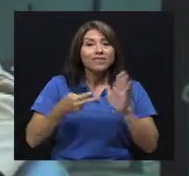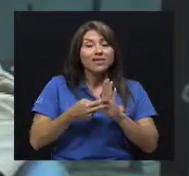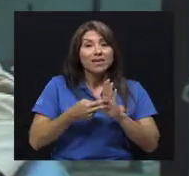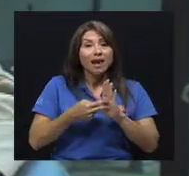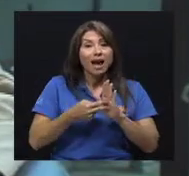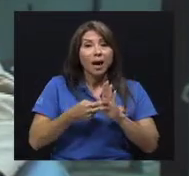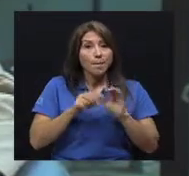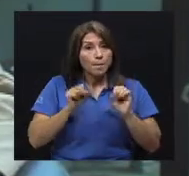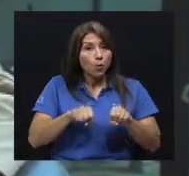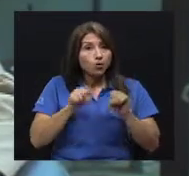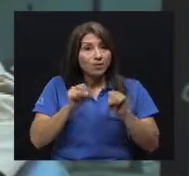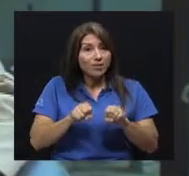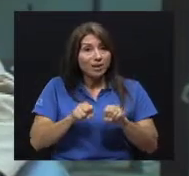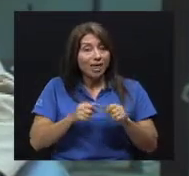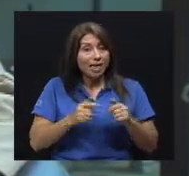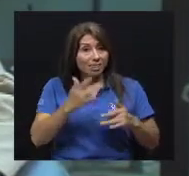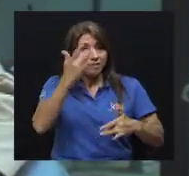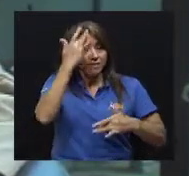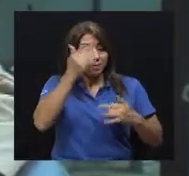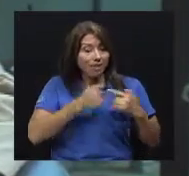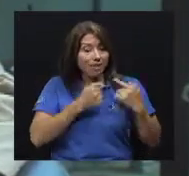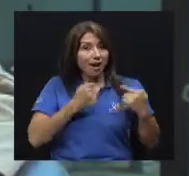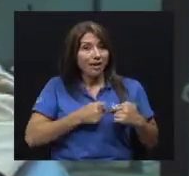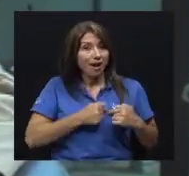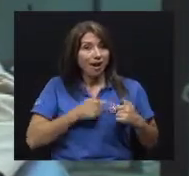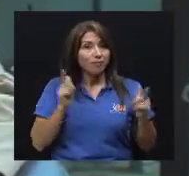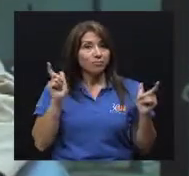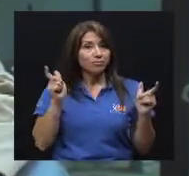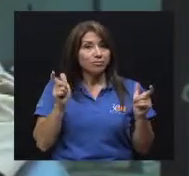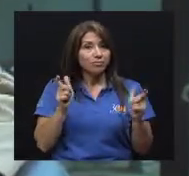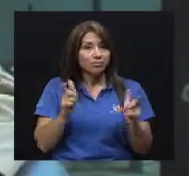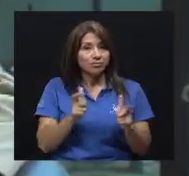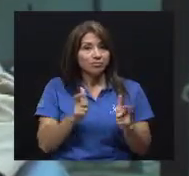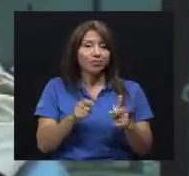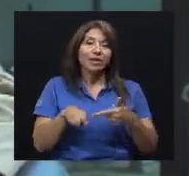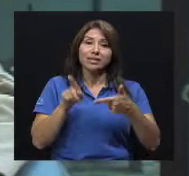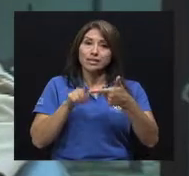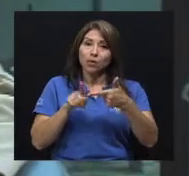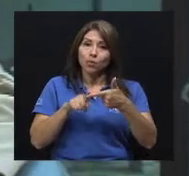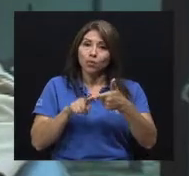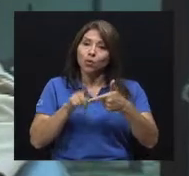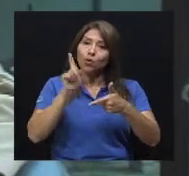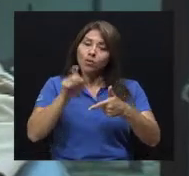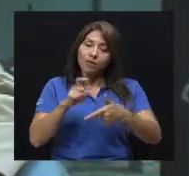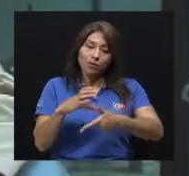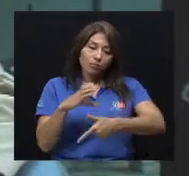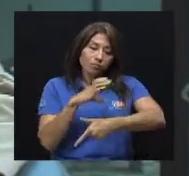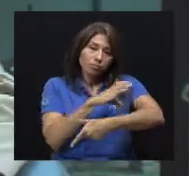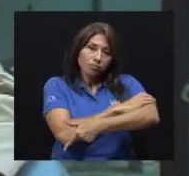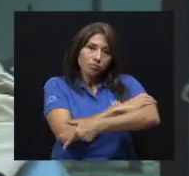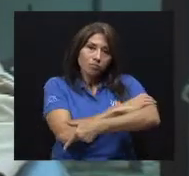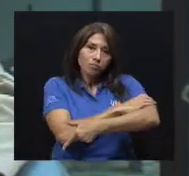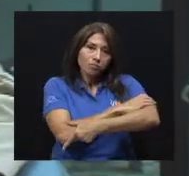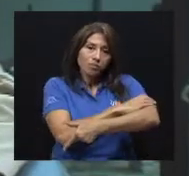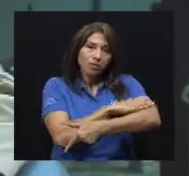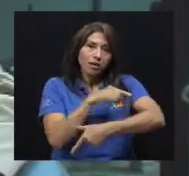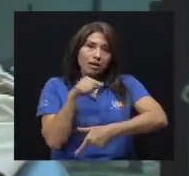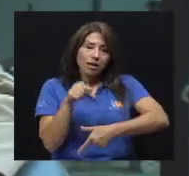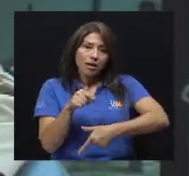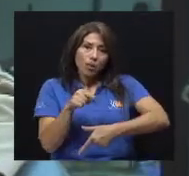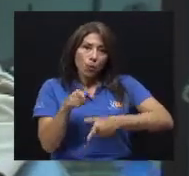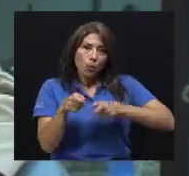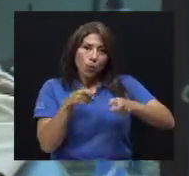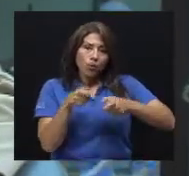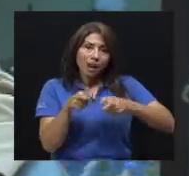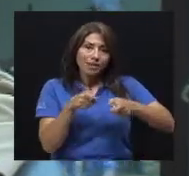enfermedad cardíaca tenemos. El segundo es controlarse la presión arterial. Por encima de los 18 años, el